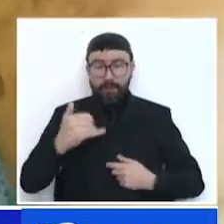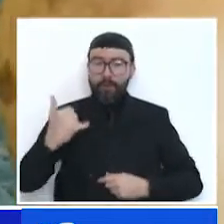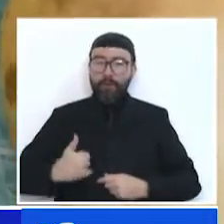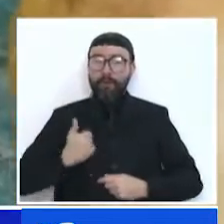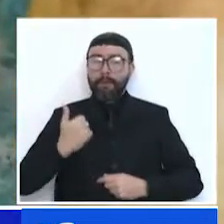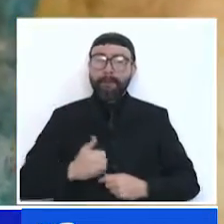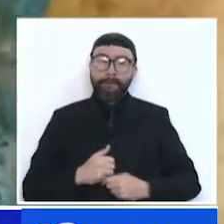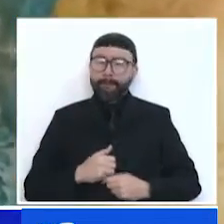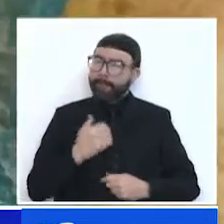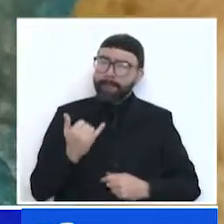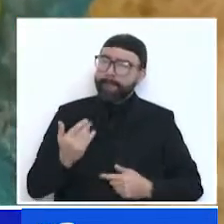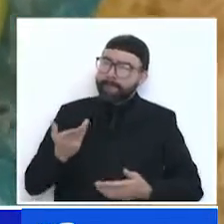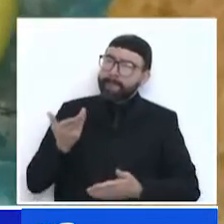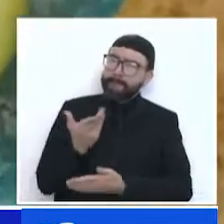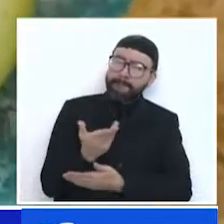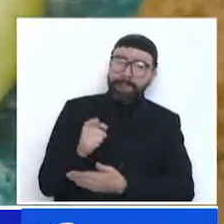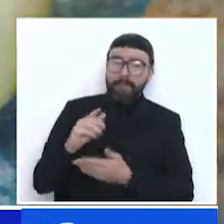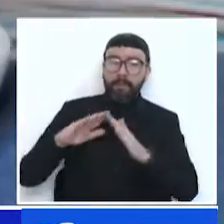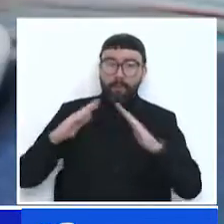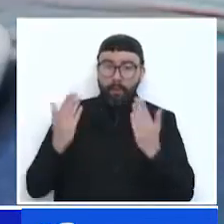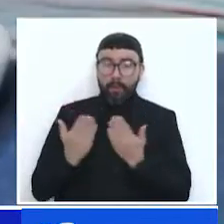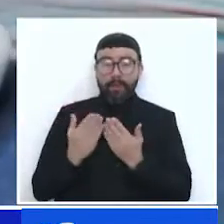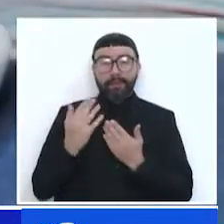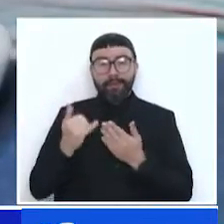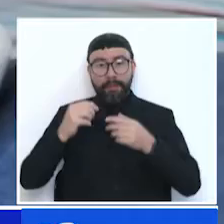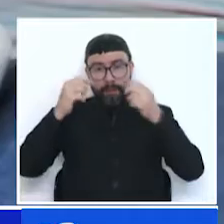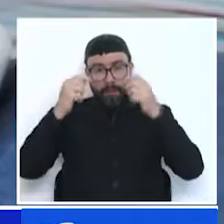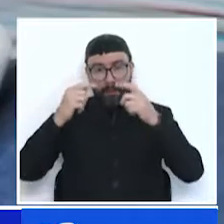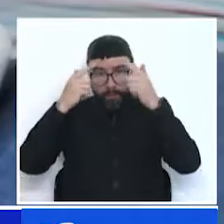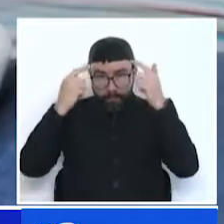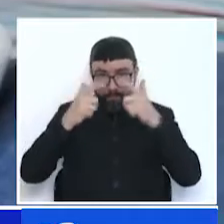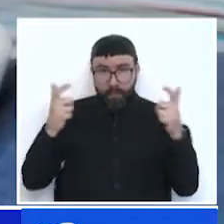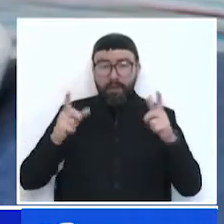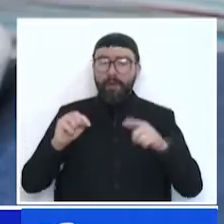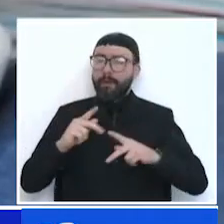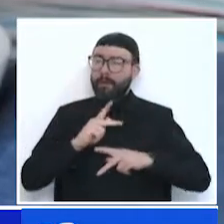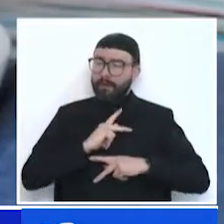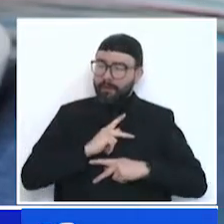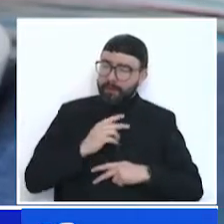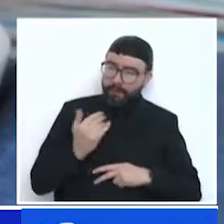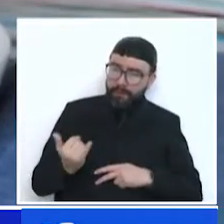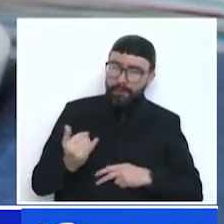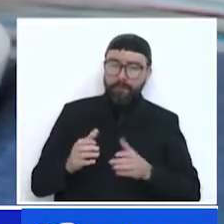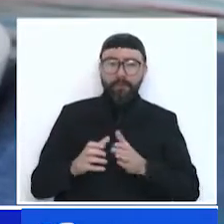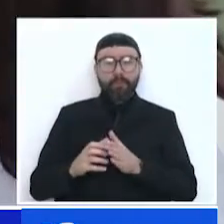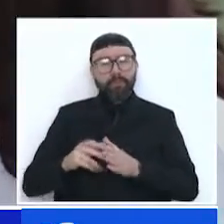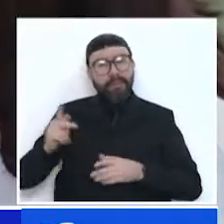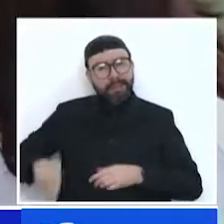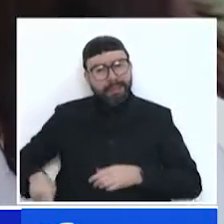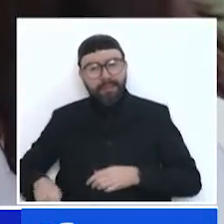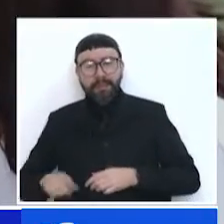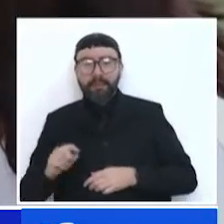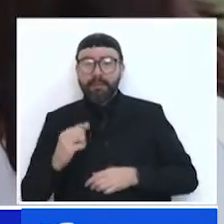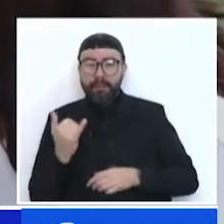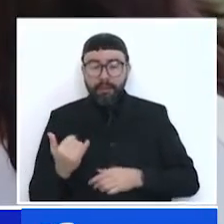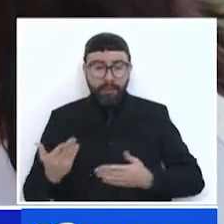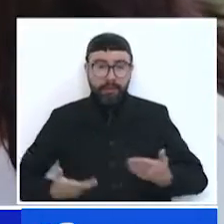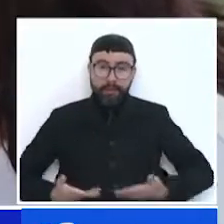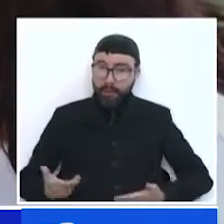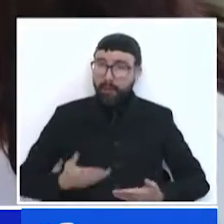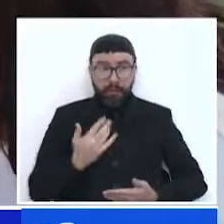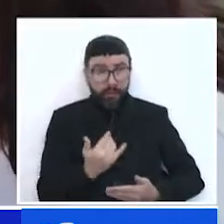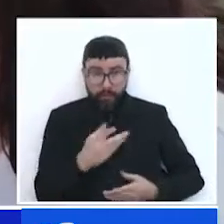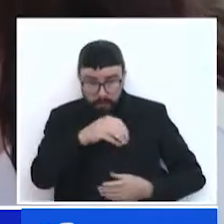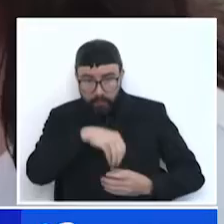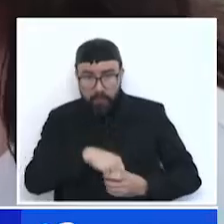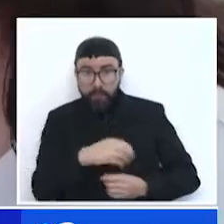iniciativa, que aplicaría tanto para colegios de carácter público como privado, establece que en las cafeterías y tiendas escolares no se podrán ofrecer ningún